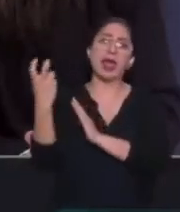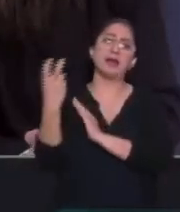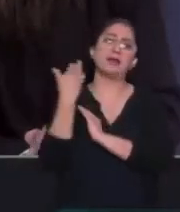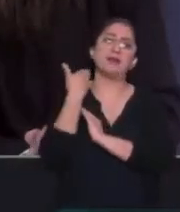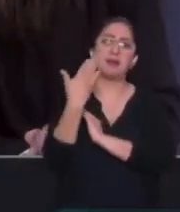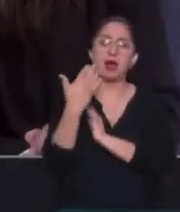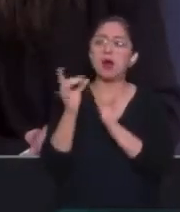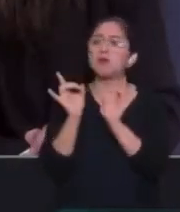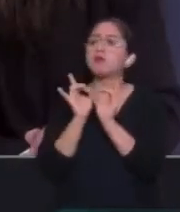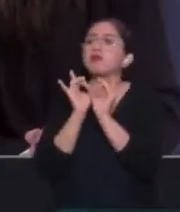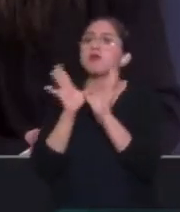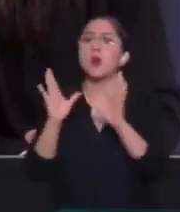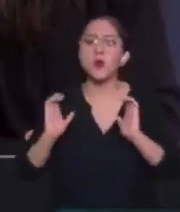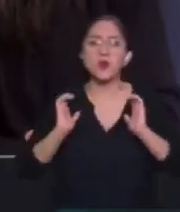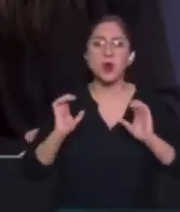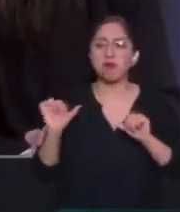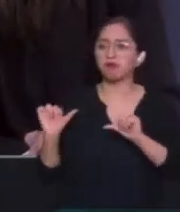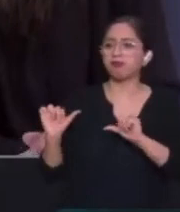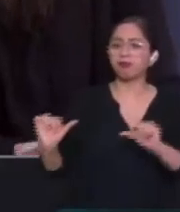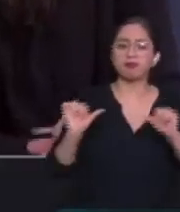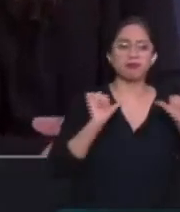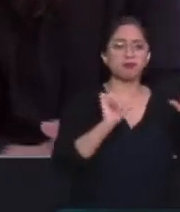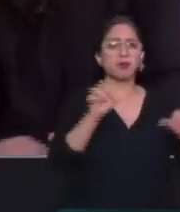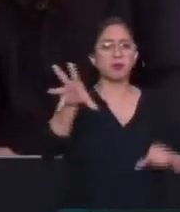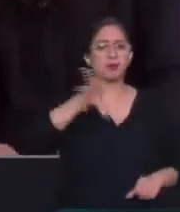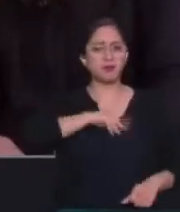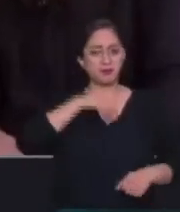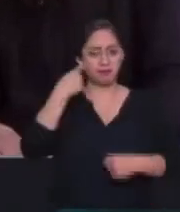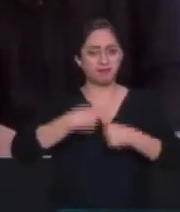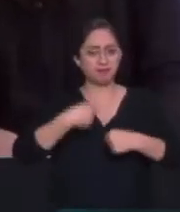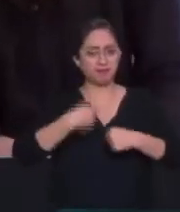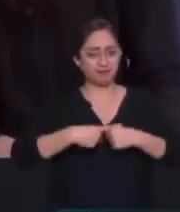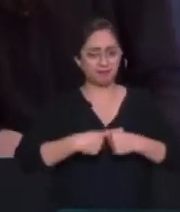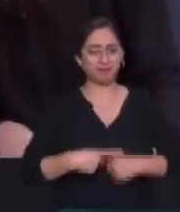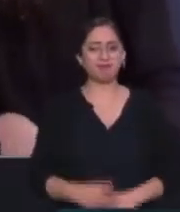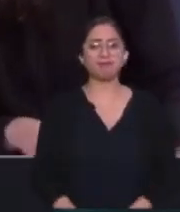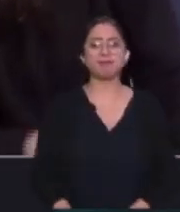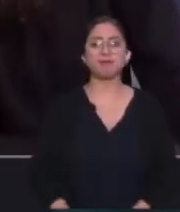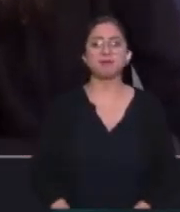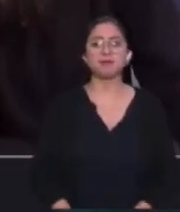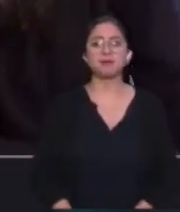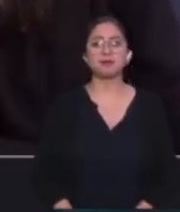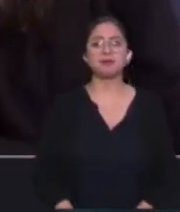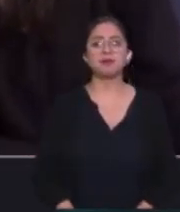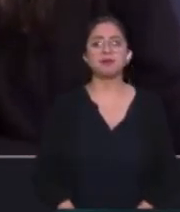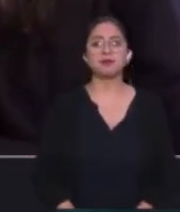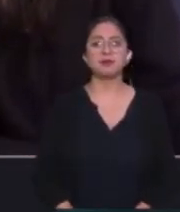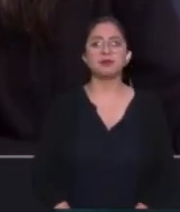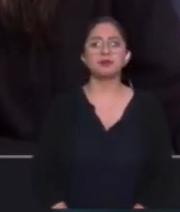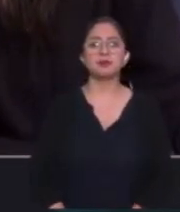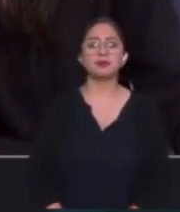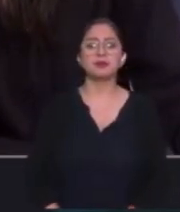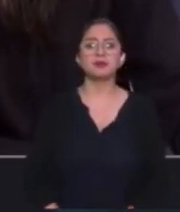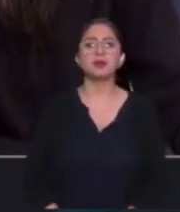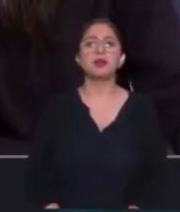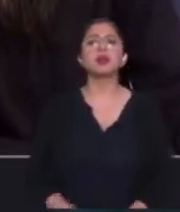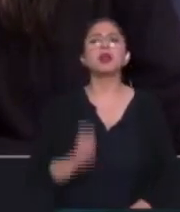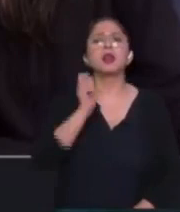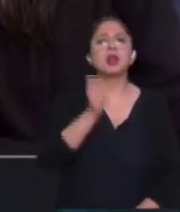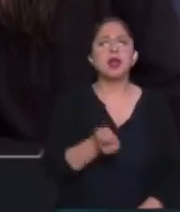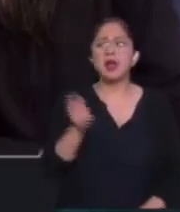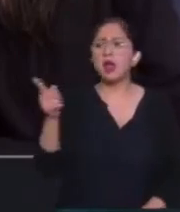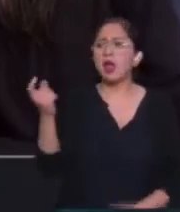que se pueda infectar a alguien o contagiar a alguien. Y sobre esto precisamente que usted está mencionando, el doctor Frisby, pues hay reportes que